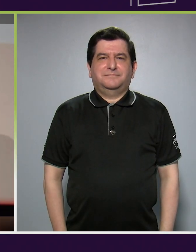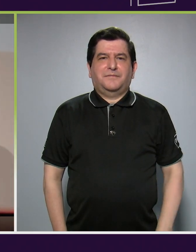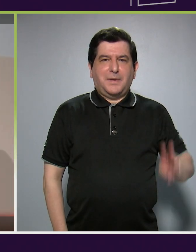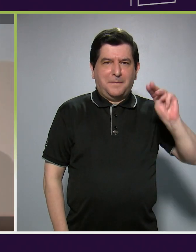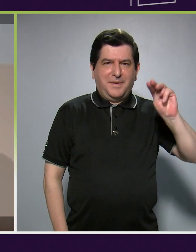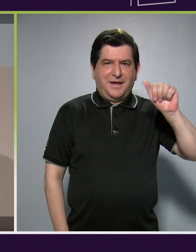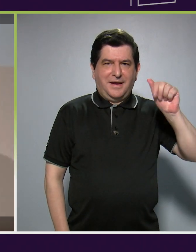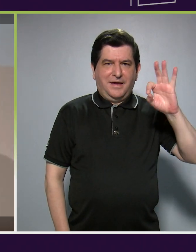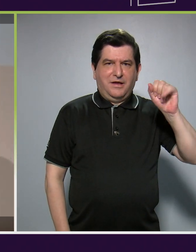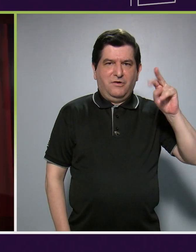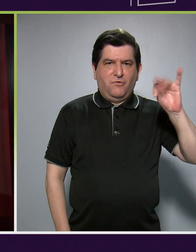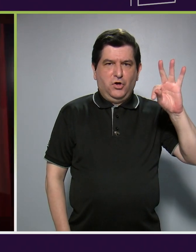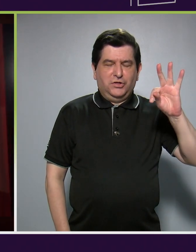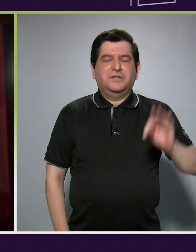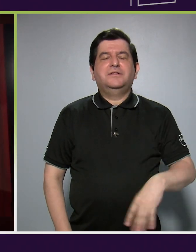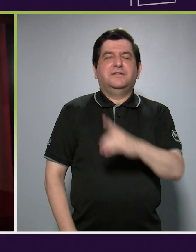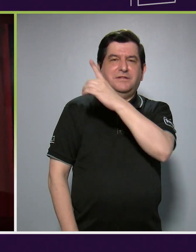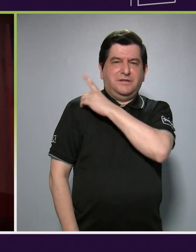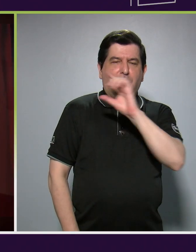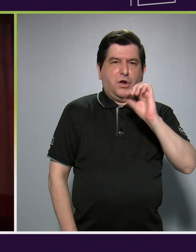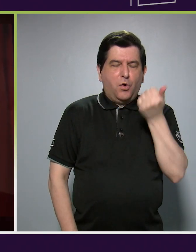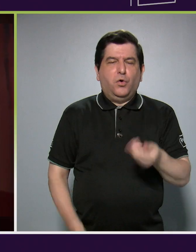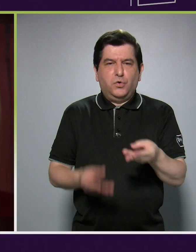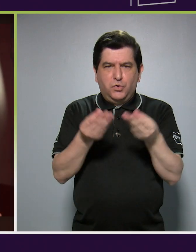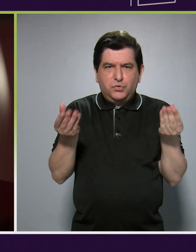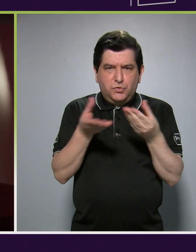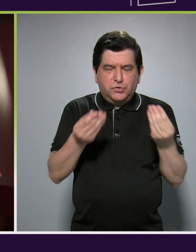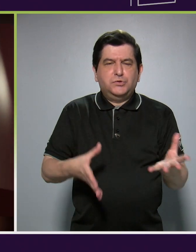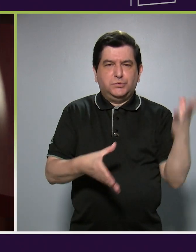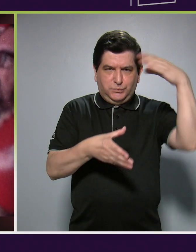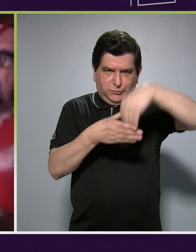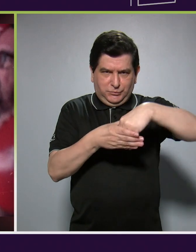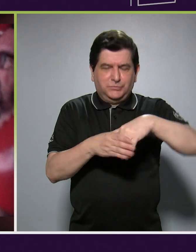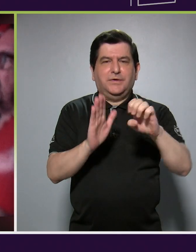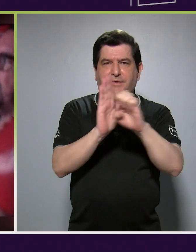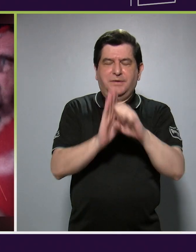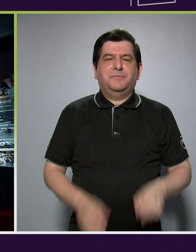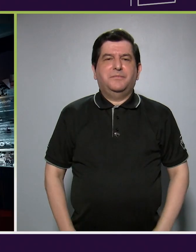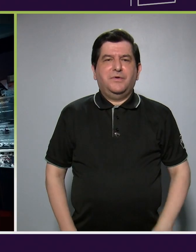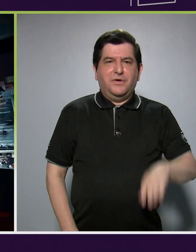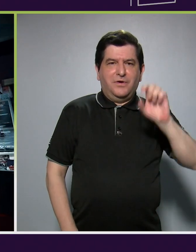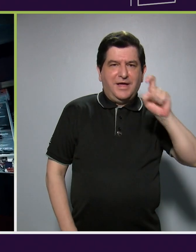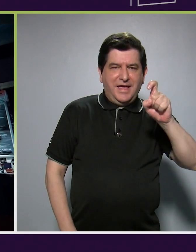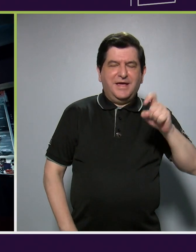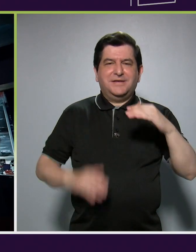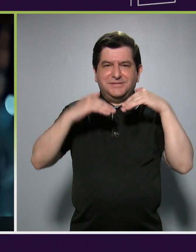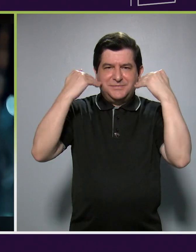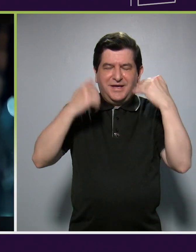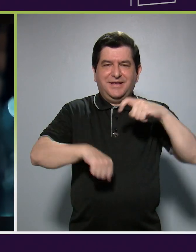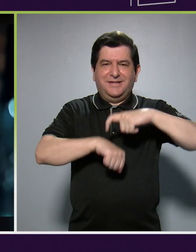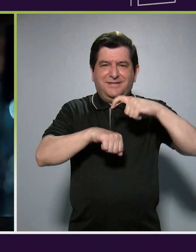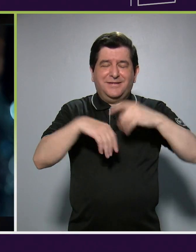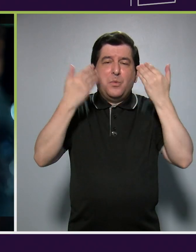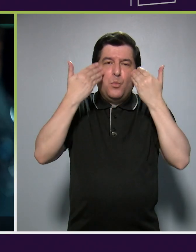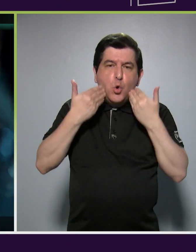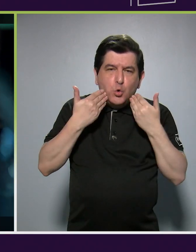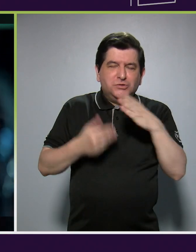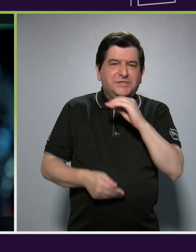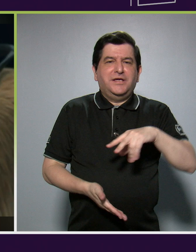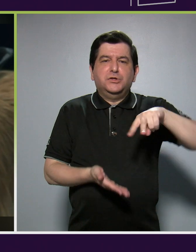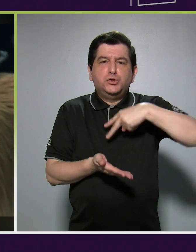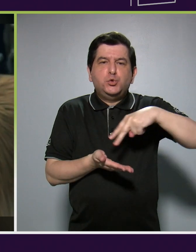Miguel Ángel Font ha dirigido otros audiovisuales inclusivos como X-Mile, Tiempo de Blues y Swing.